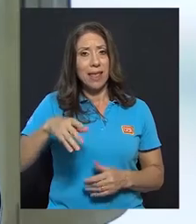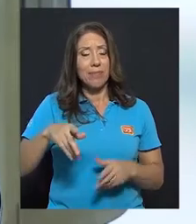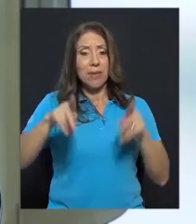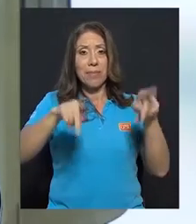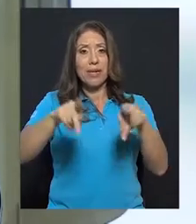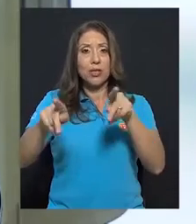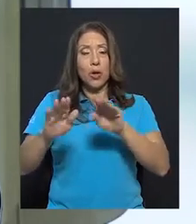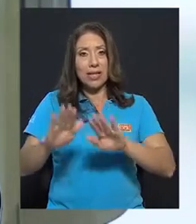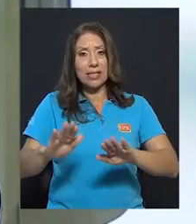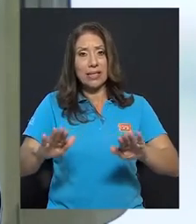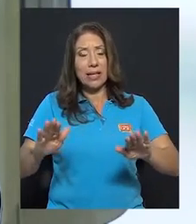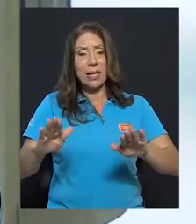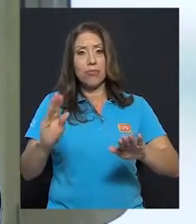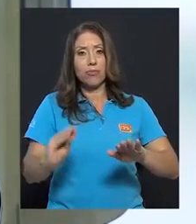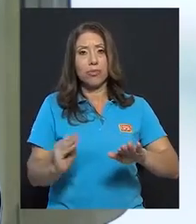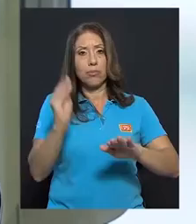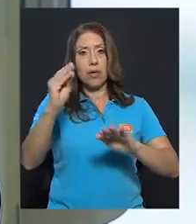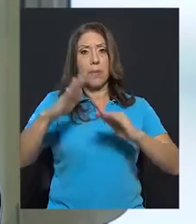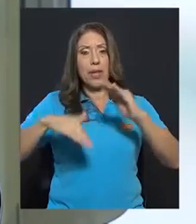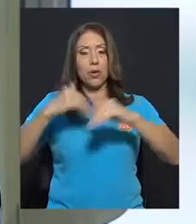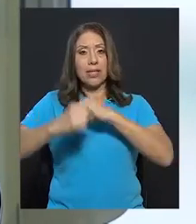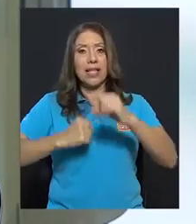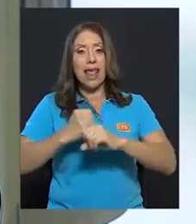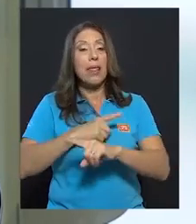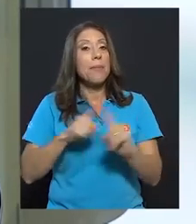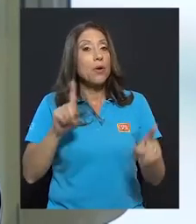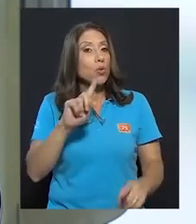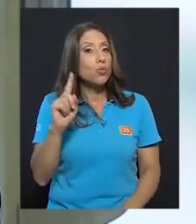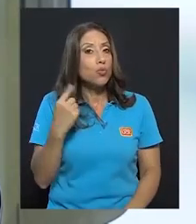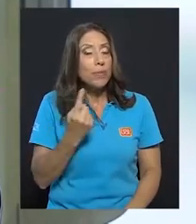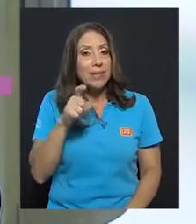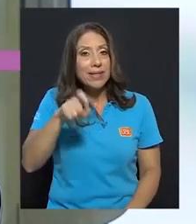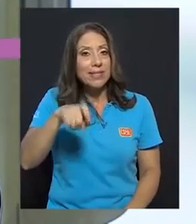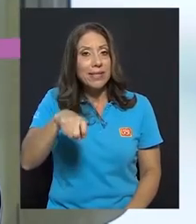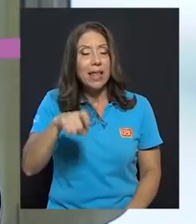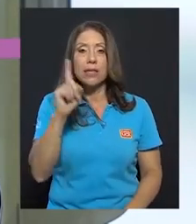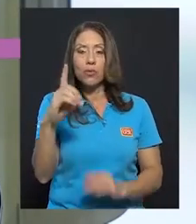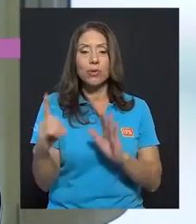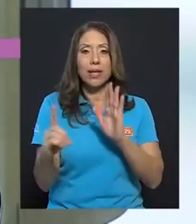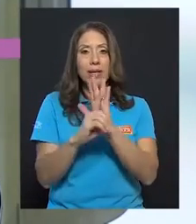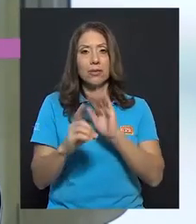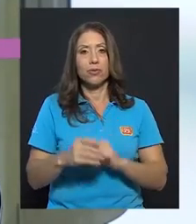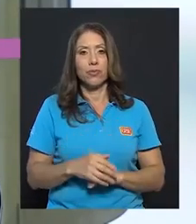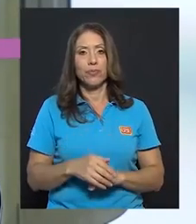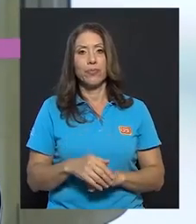de las personas menores de edad, pero más que una necesidad, es un derecho de las personas menores de edad.